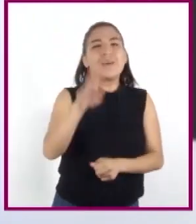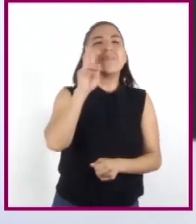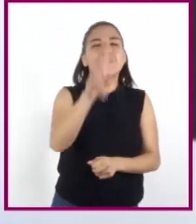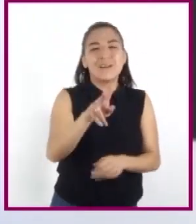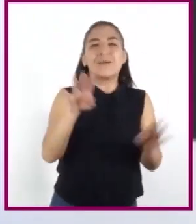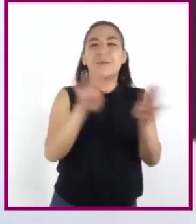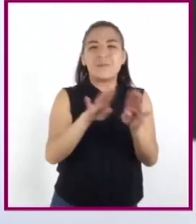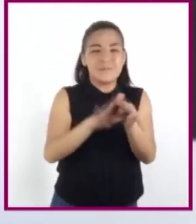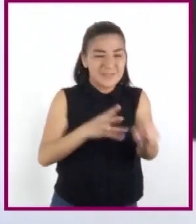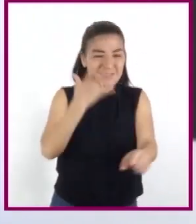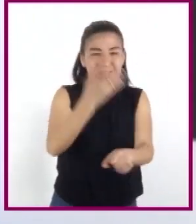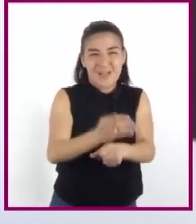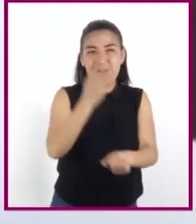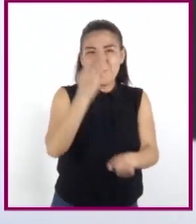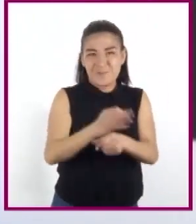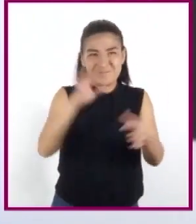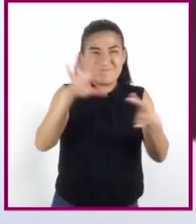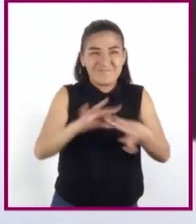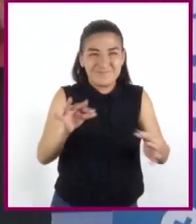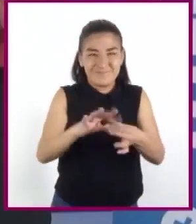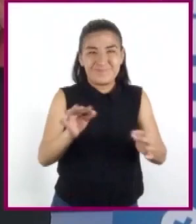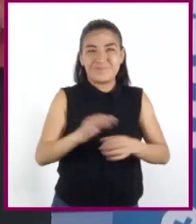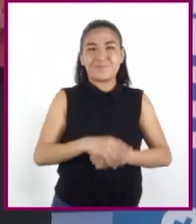una aplicación de lo que acabamos de explicar.